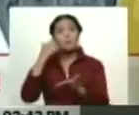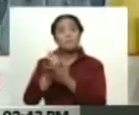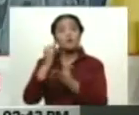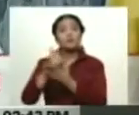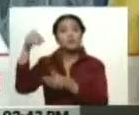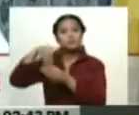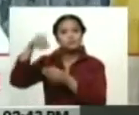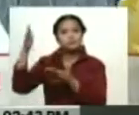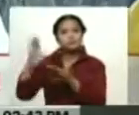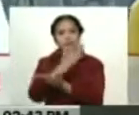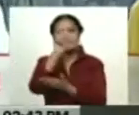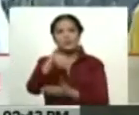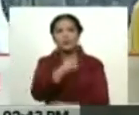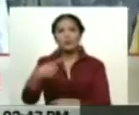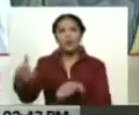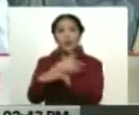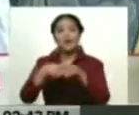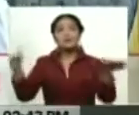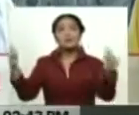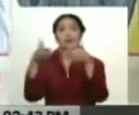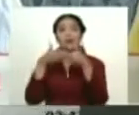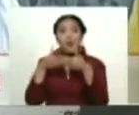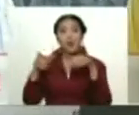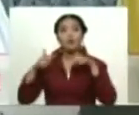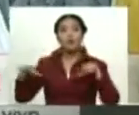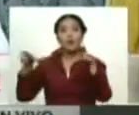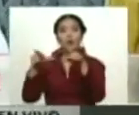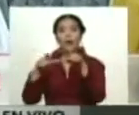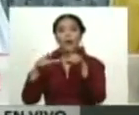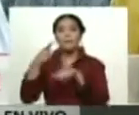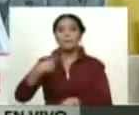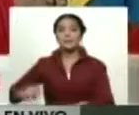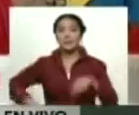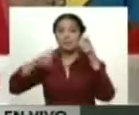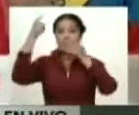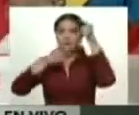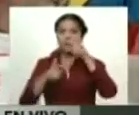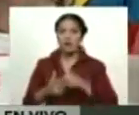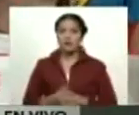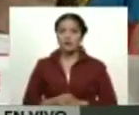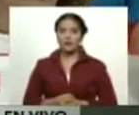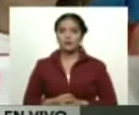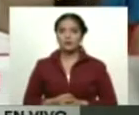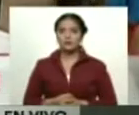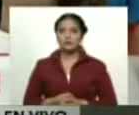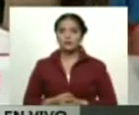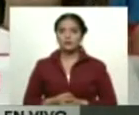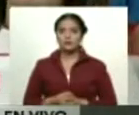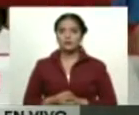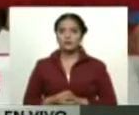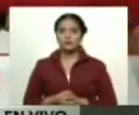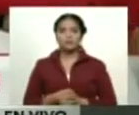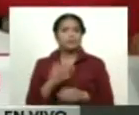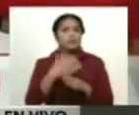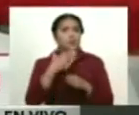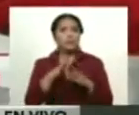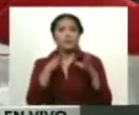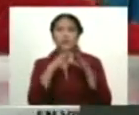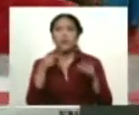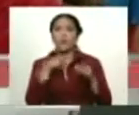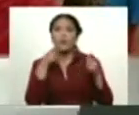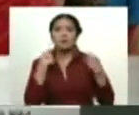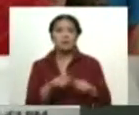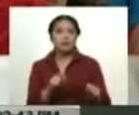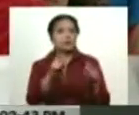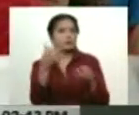revocatorio, número tres, cerrarían el santuario donde está el presidente Hugo Chávez. Todo lo demás él lo puede intentar cuando le dé la gana. El señor